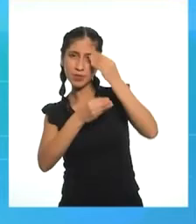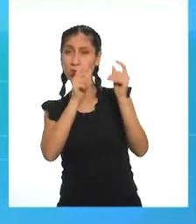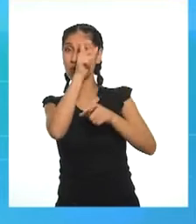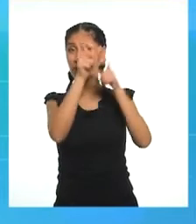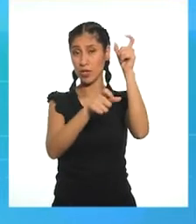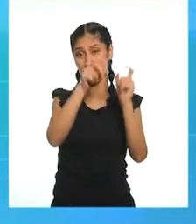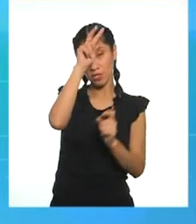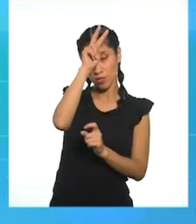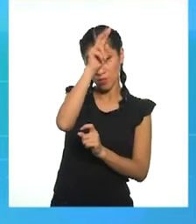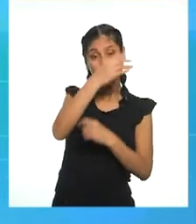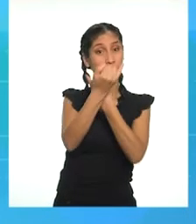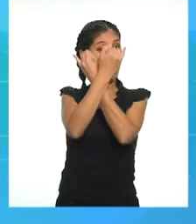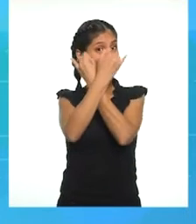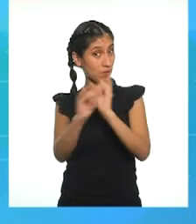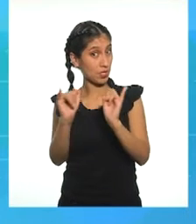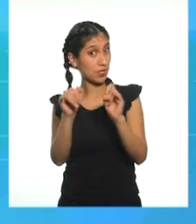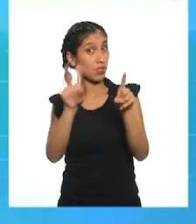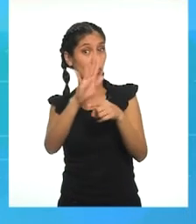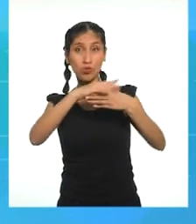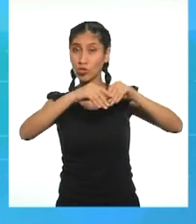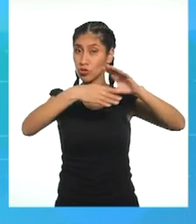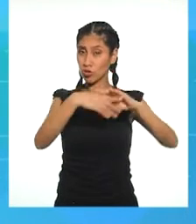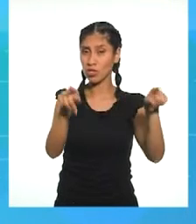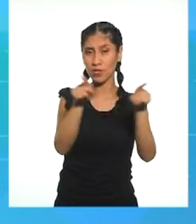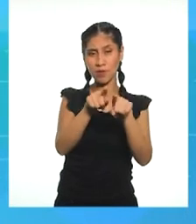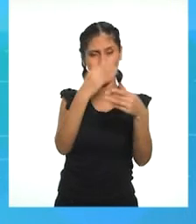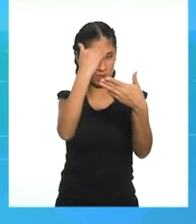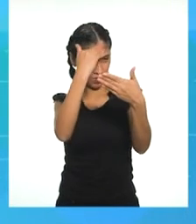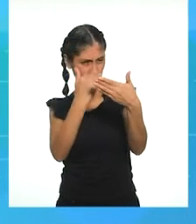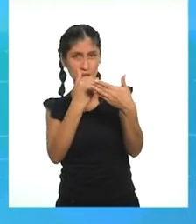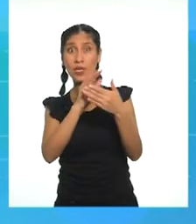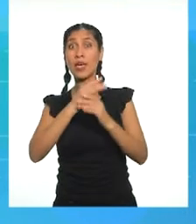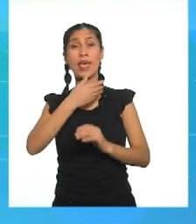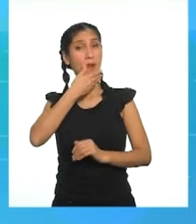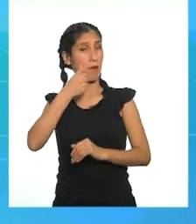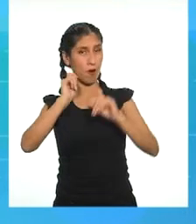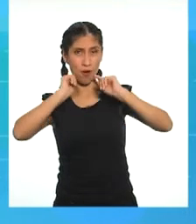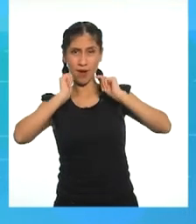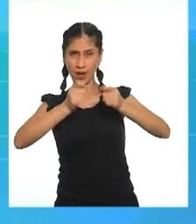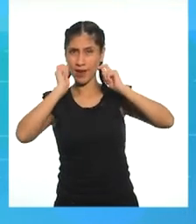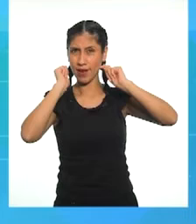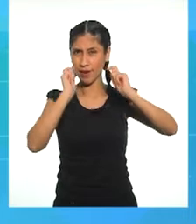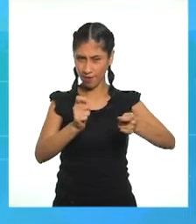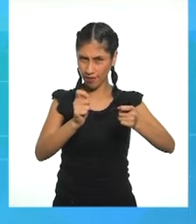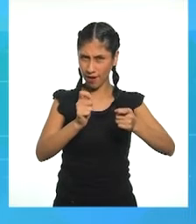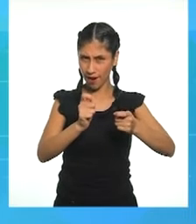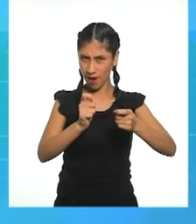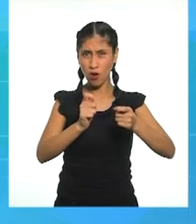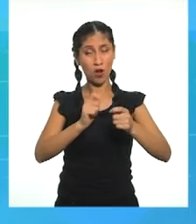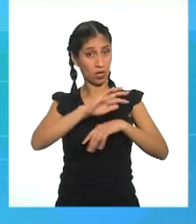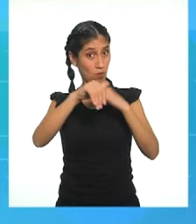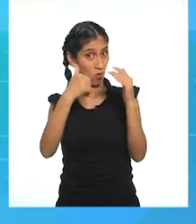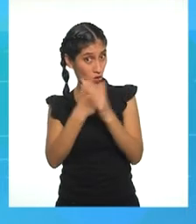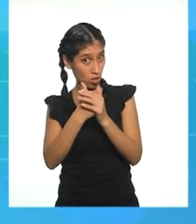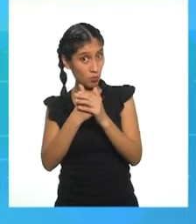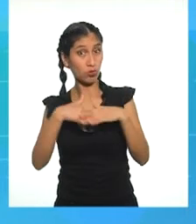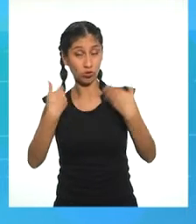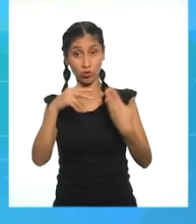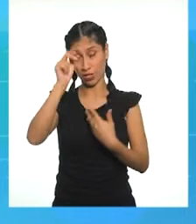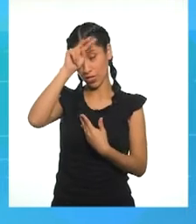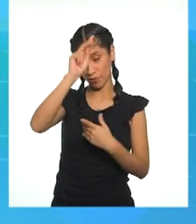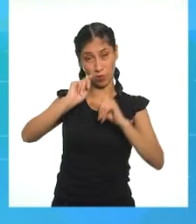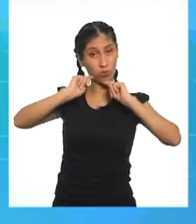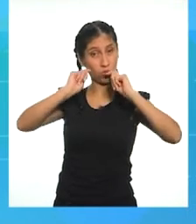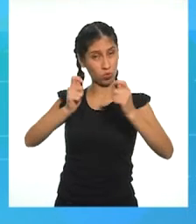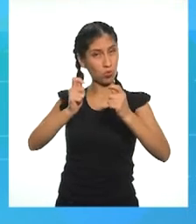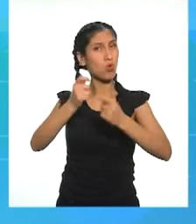peruanos de la independencia y llegamos a la conclusión de que el mejor regalo que le podemos hacer a nuestra patria por su cumpleaños número